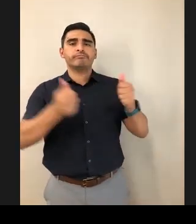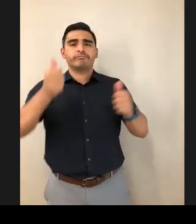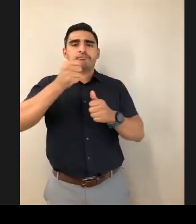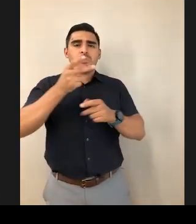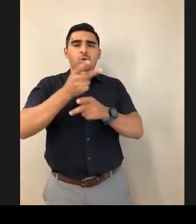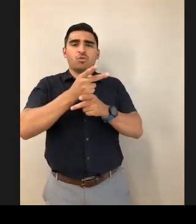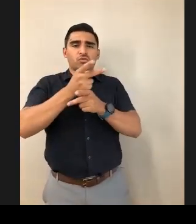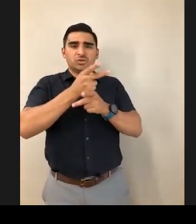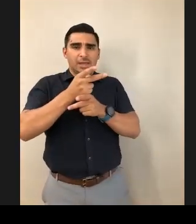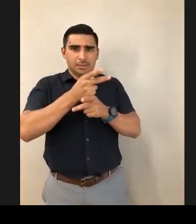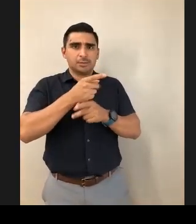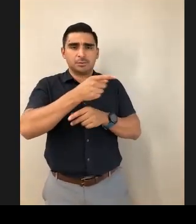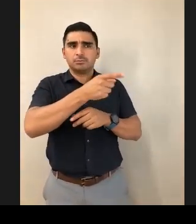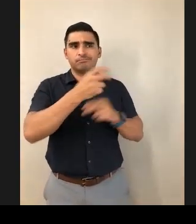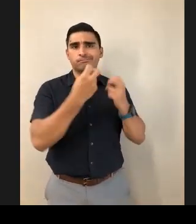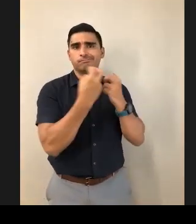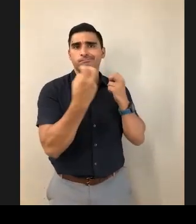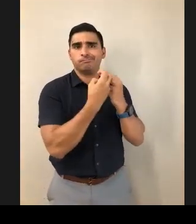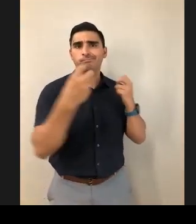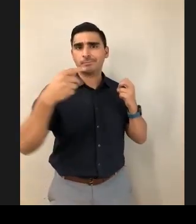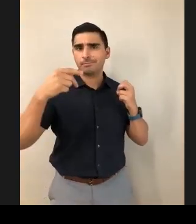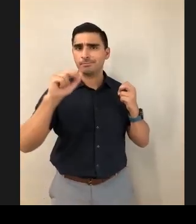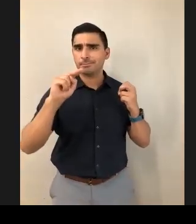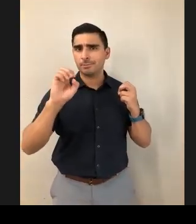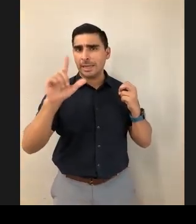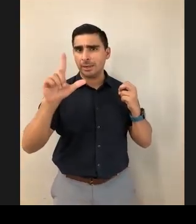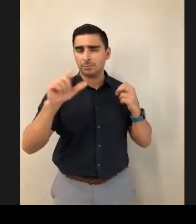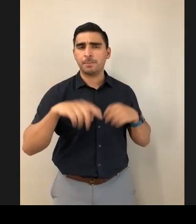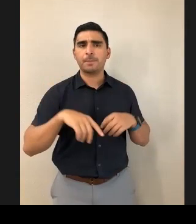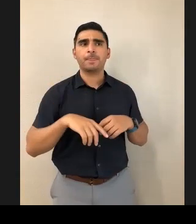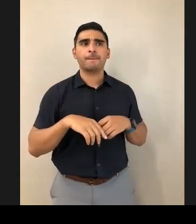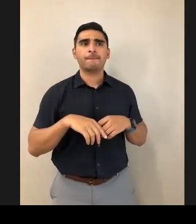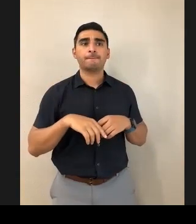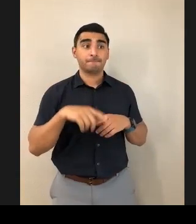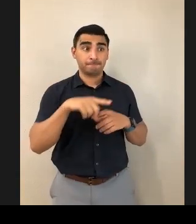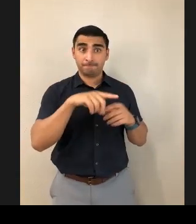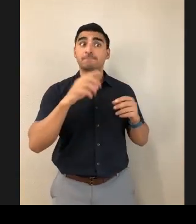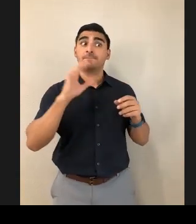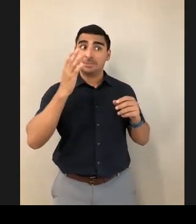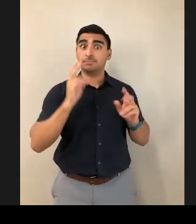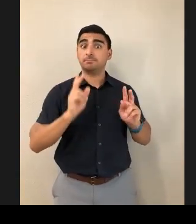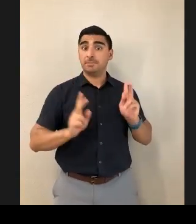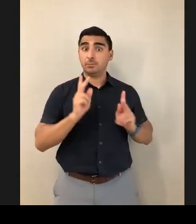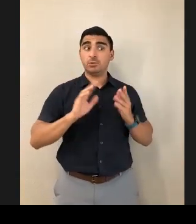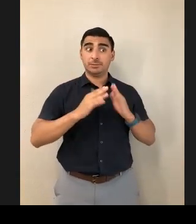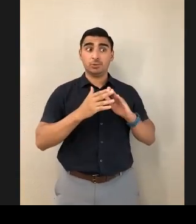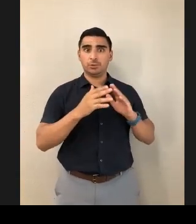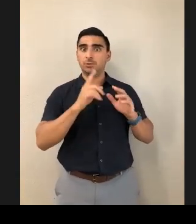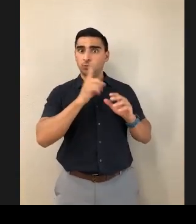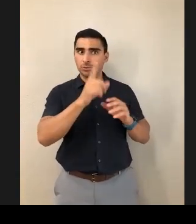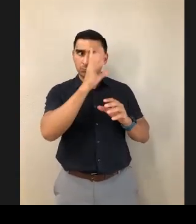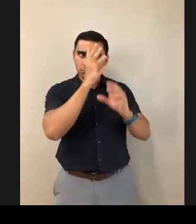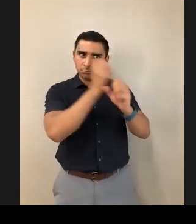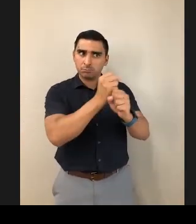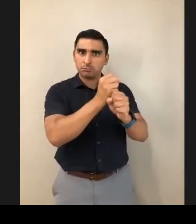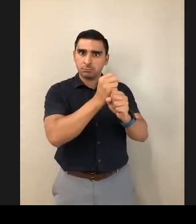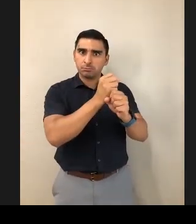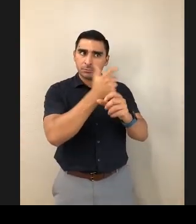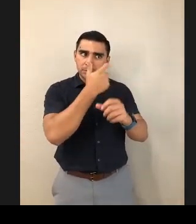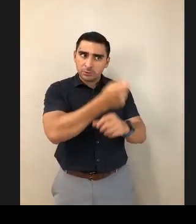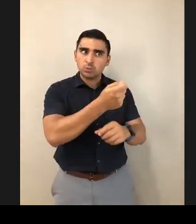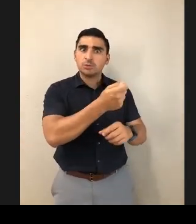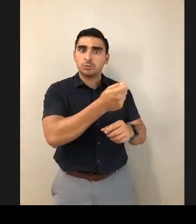con el panel de supervisión en Boulder y es una situación que tiene mucho interés del público.